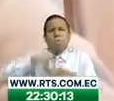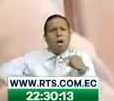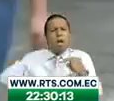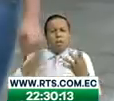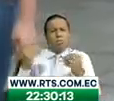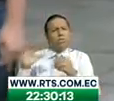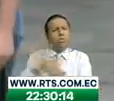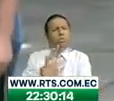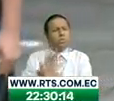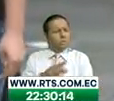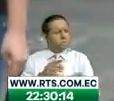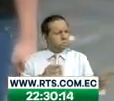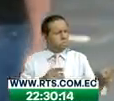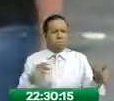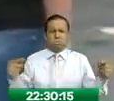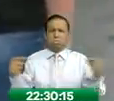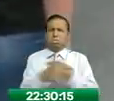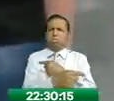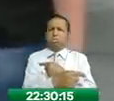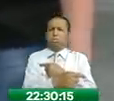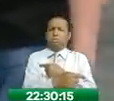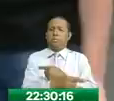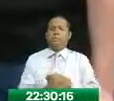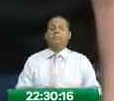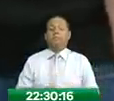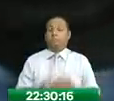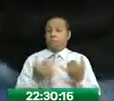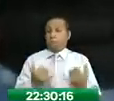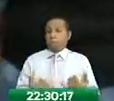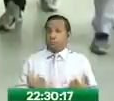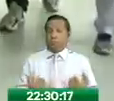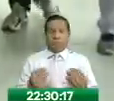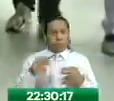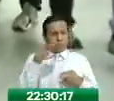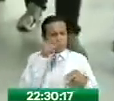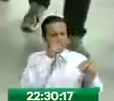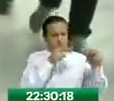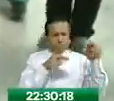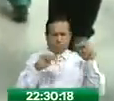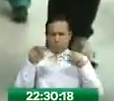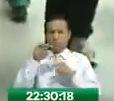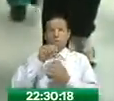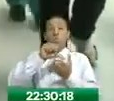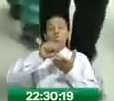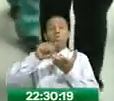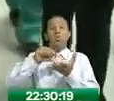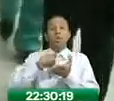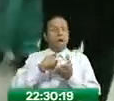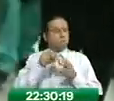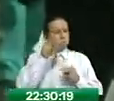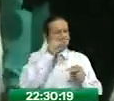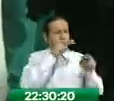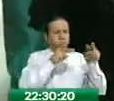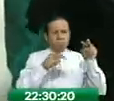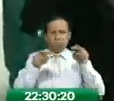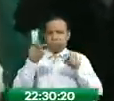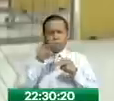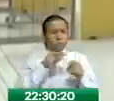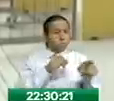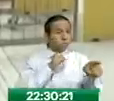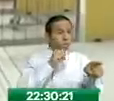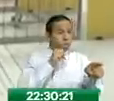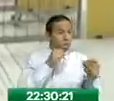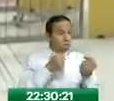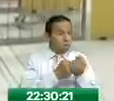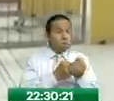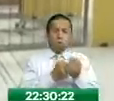intensiva. Al momento se evalúa la situación de cada ciudad para así movilizar médicos y aparatos mecánicos de salud